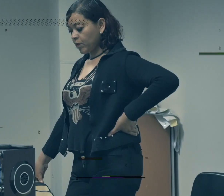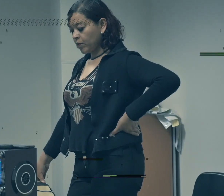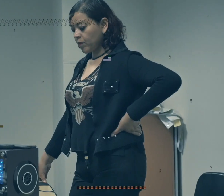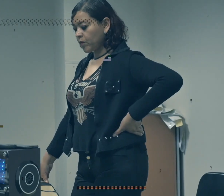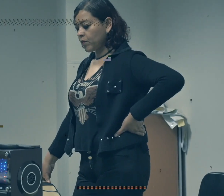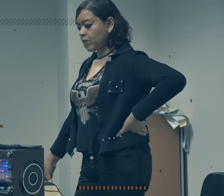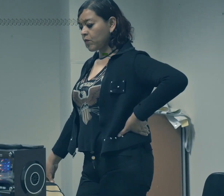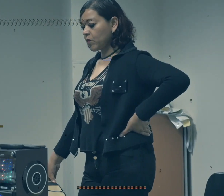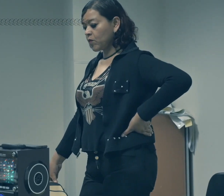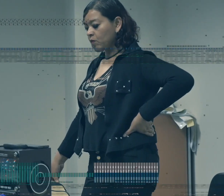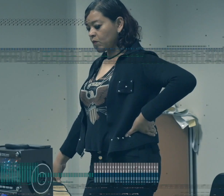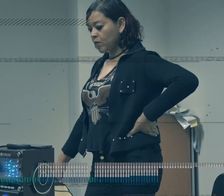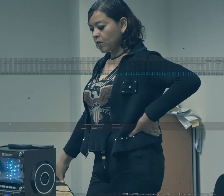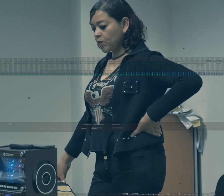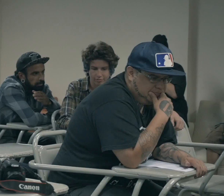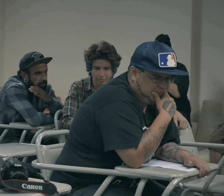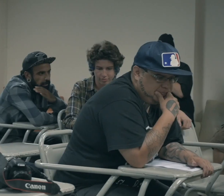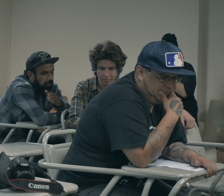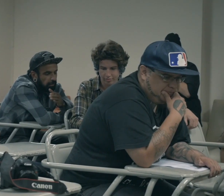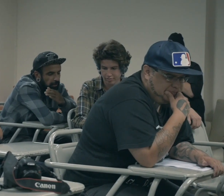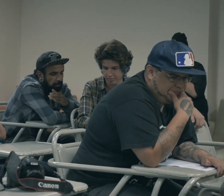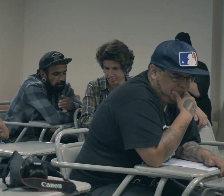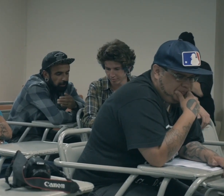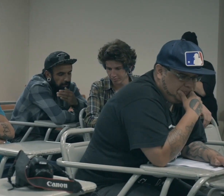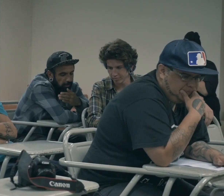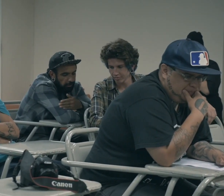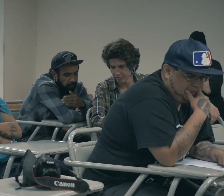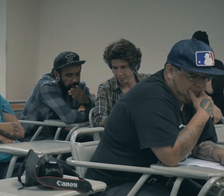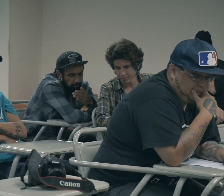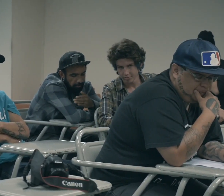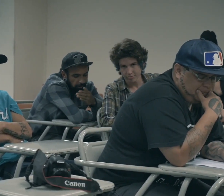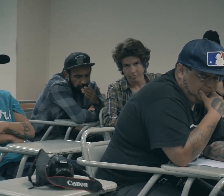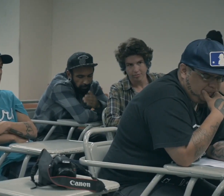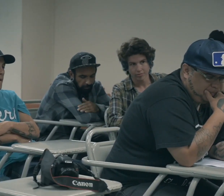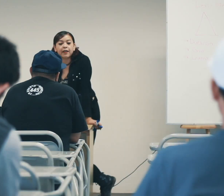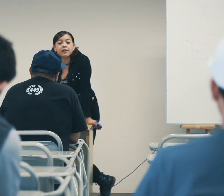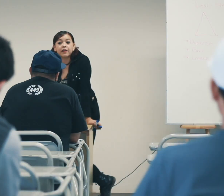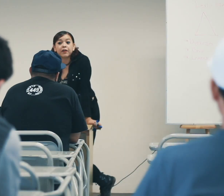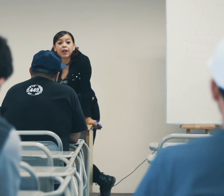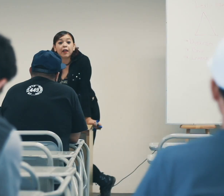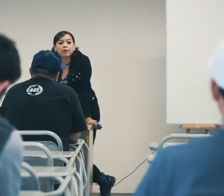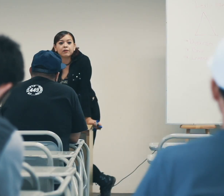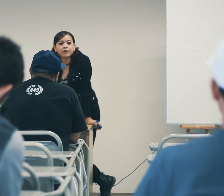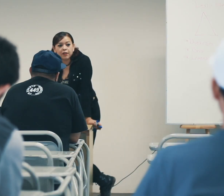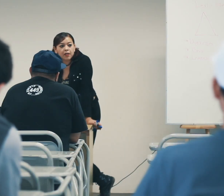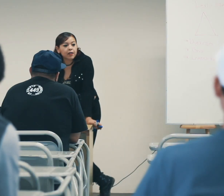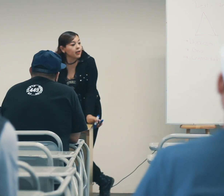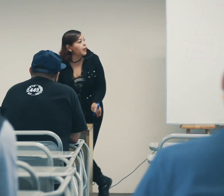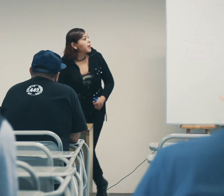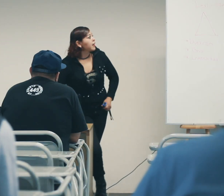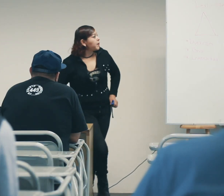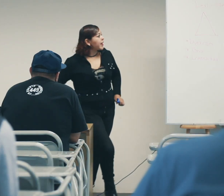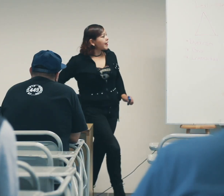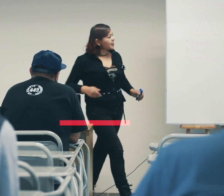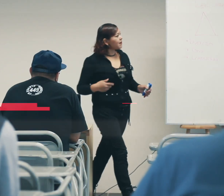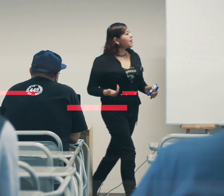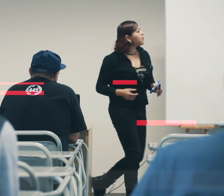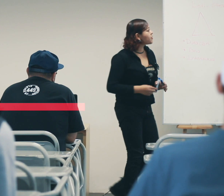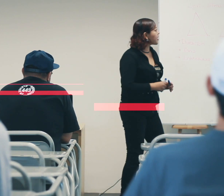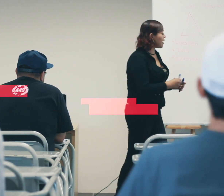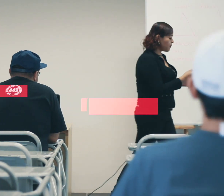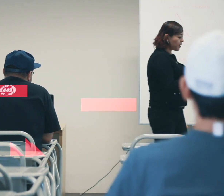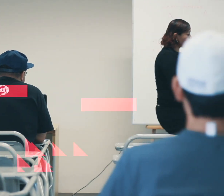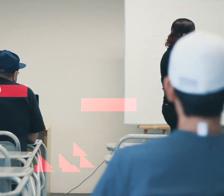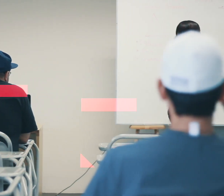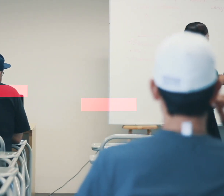defender quién era yo, ¿no? Contra el mundo y contra quien sea, ¿no? Destruí muchos dioses que me habían inculcado